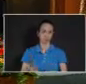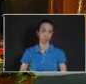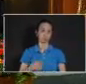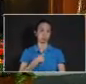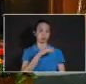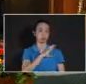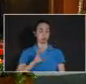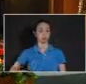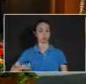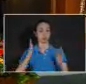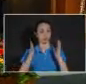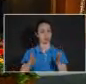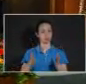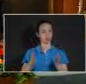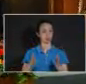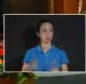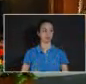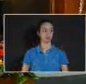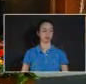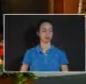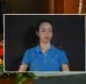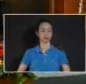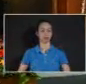Todavía no era pastor.